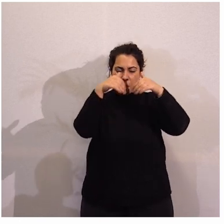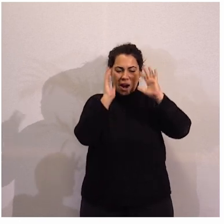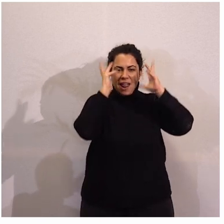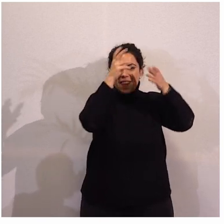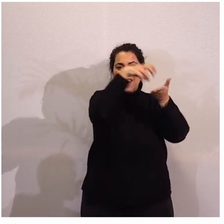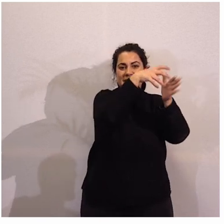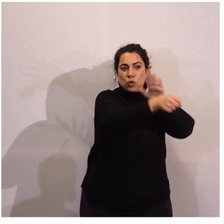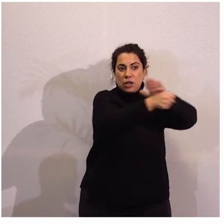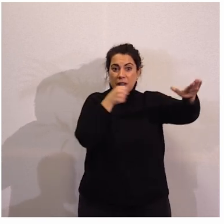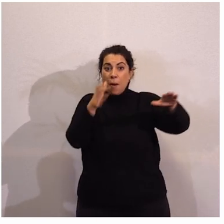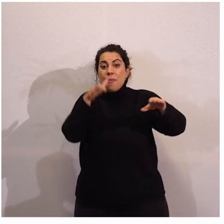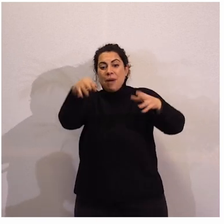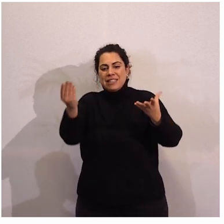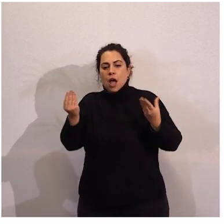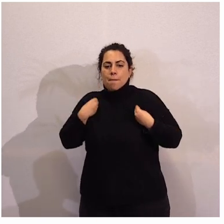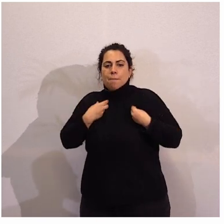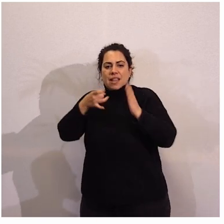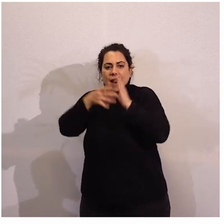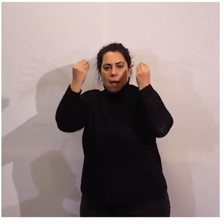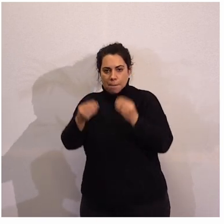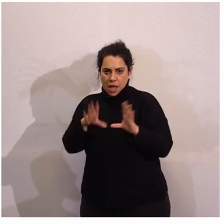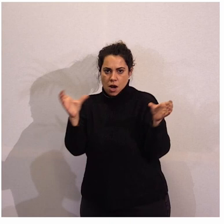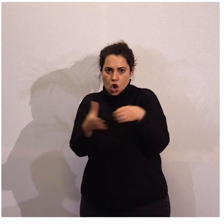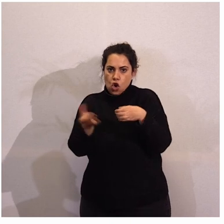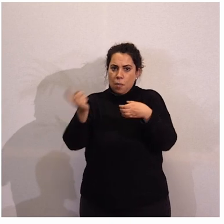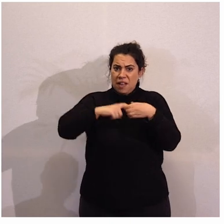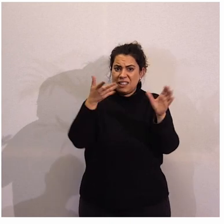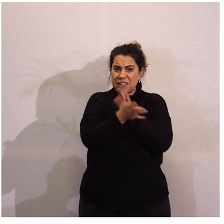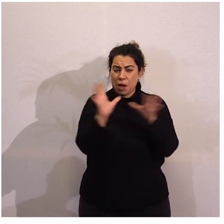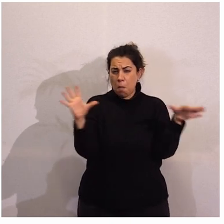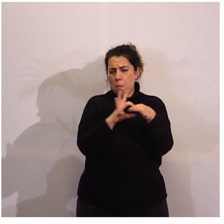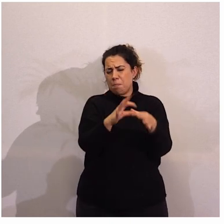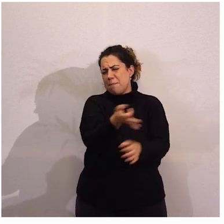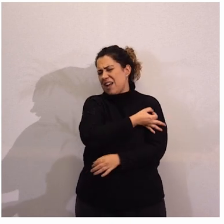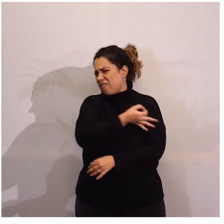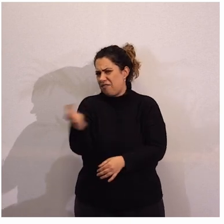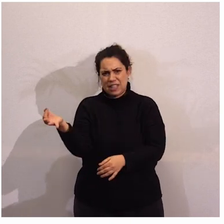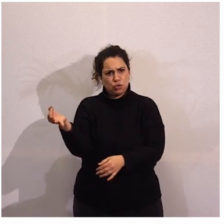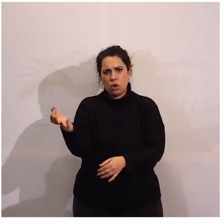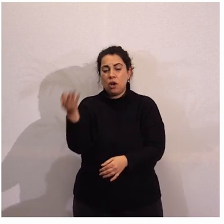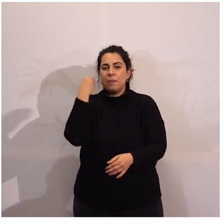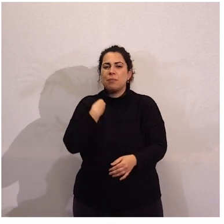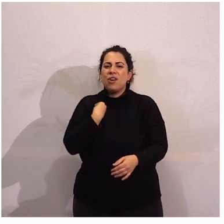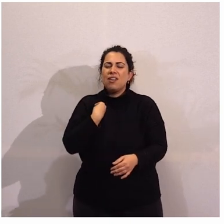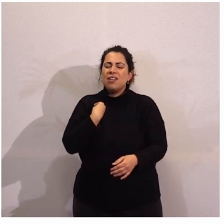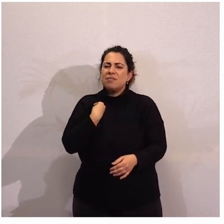desinstitucionalización y una buena vida en comunidad. Entonces, viene al pelo el dejar atrás ya